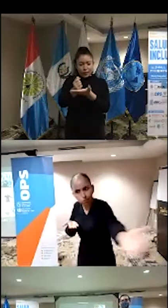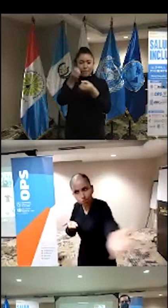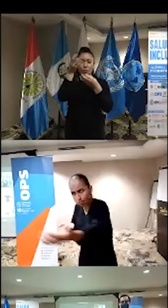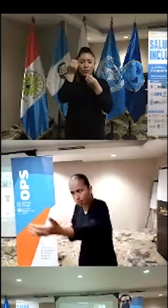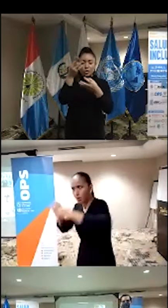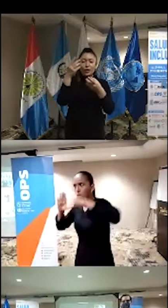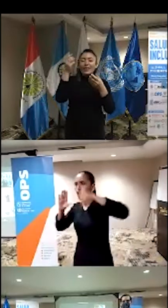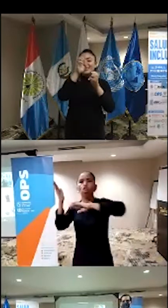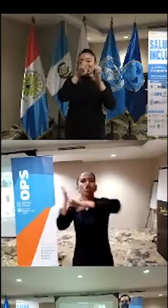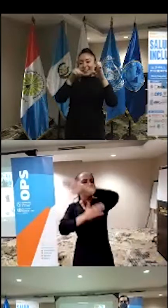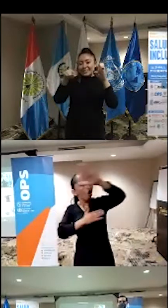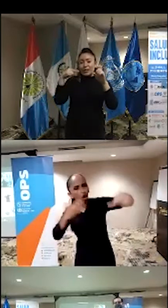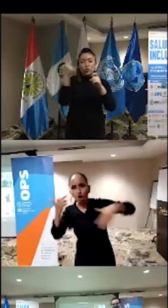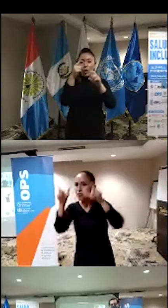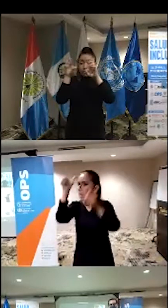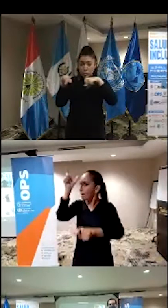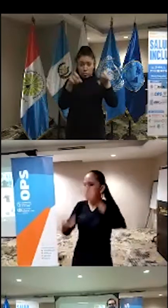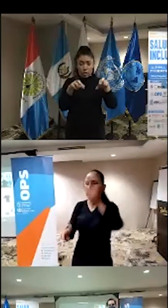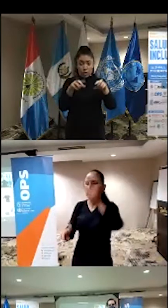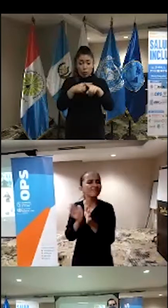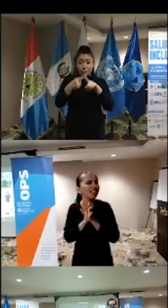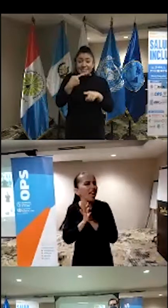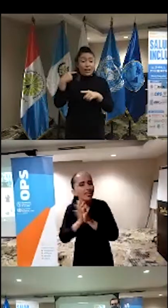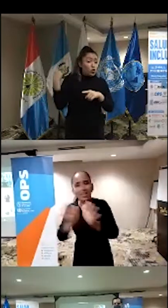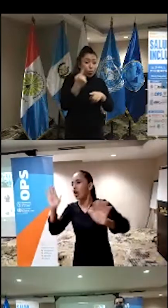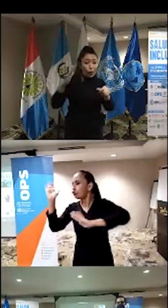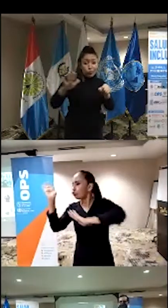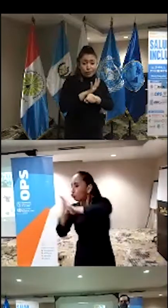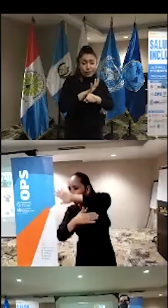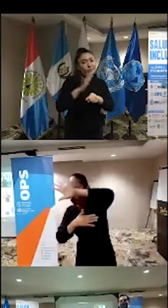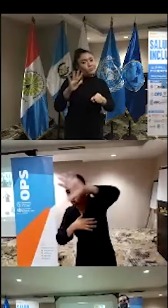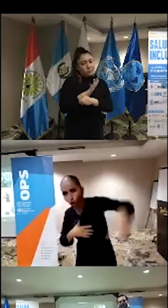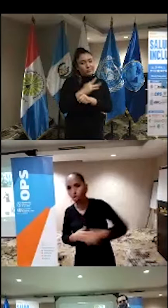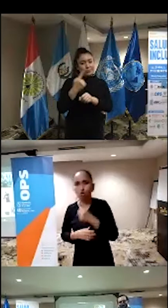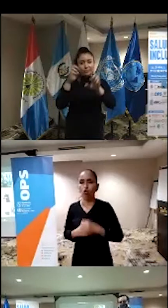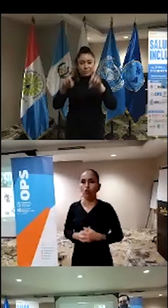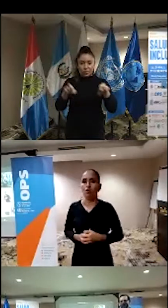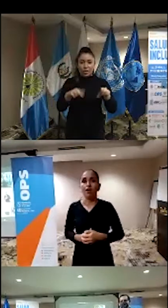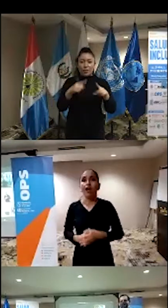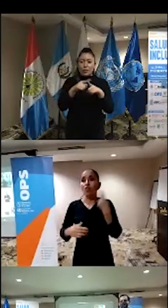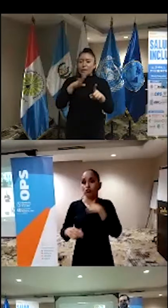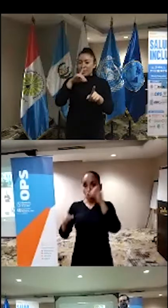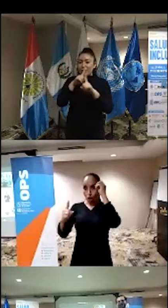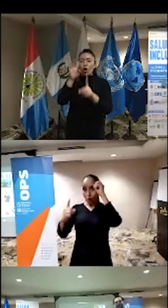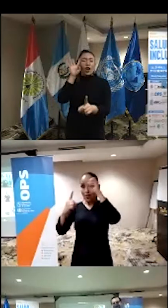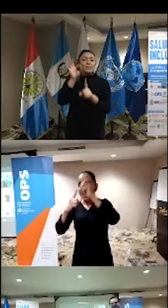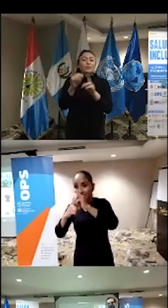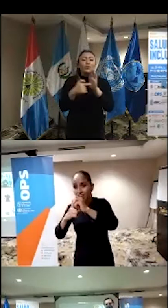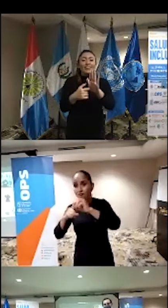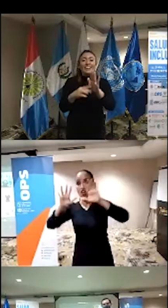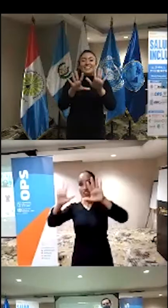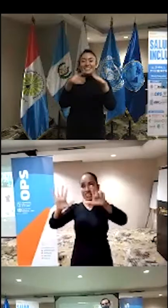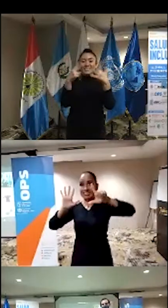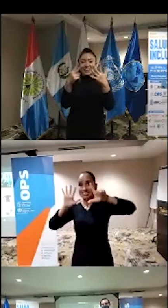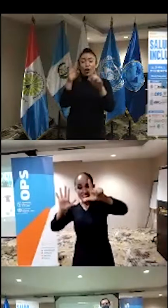de toda la población. Y cuando se dice toda la población es de toda. Pero tenemos el objetivo 17 de los Objetivos de